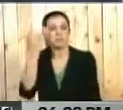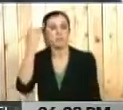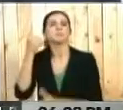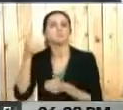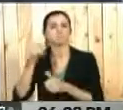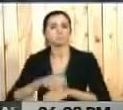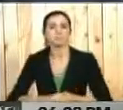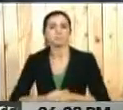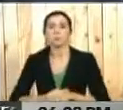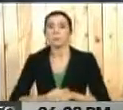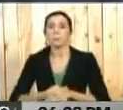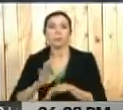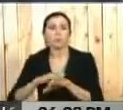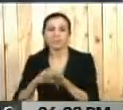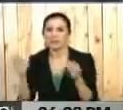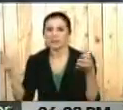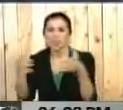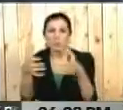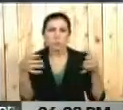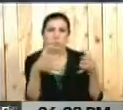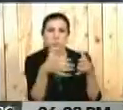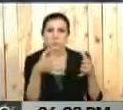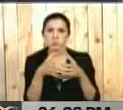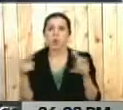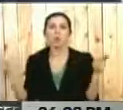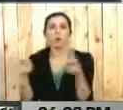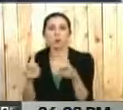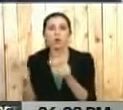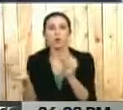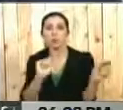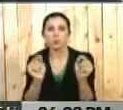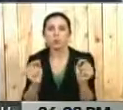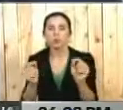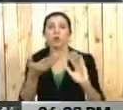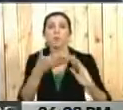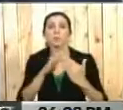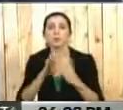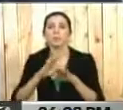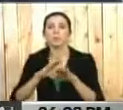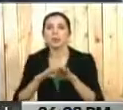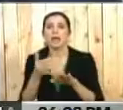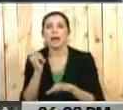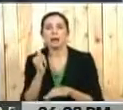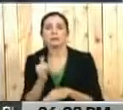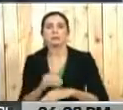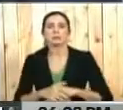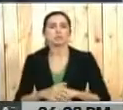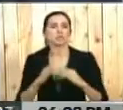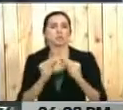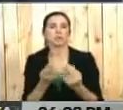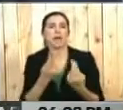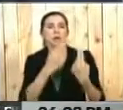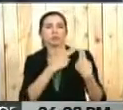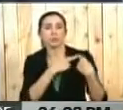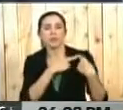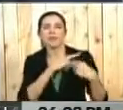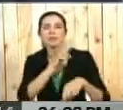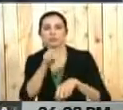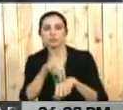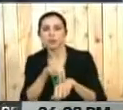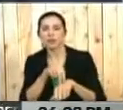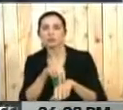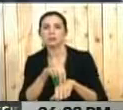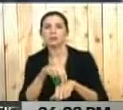las asambleas, en todas las comunidades, porque hay un despliegue de todas las autoridades